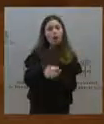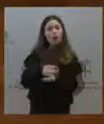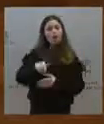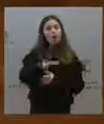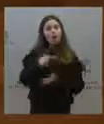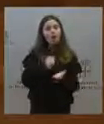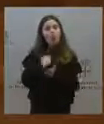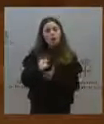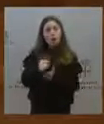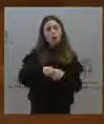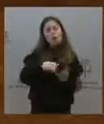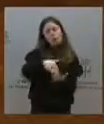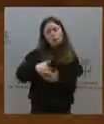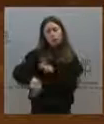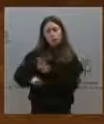de viviendas.